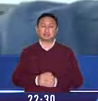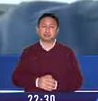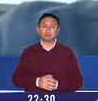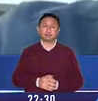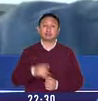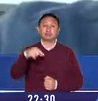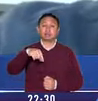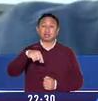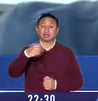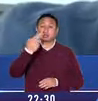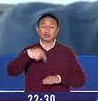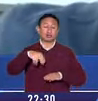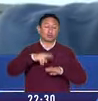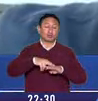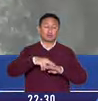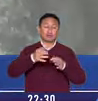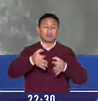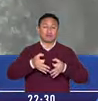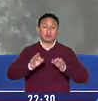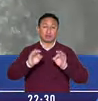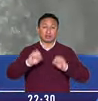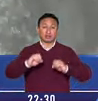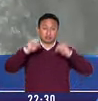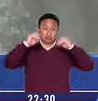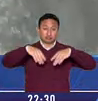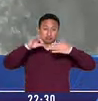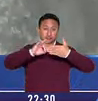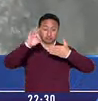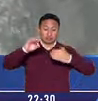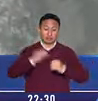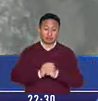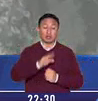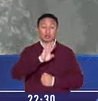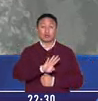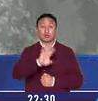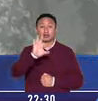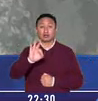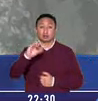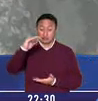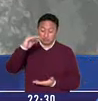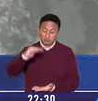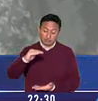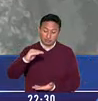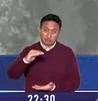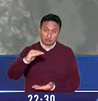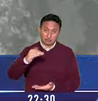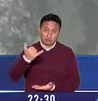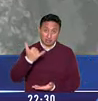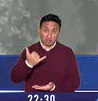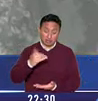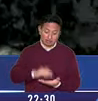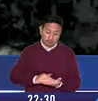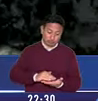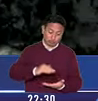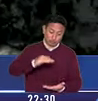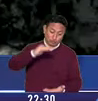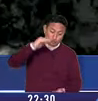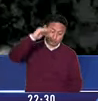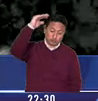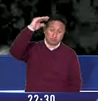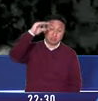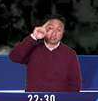espera normalmente para el mes de febrero, es decir, la estadística es de 49.6 milímetros. Y hasta ahora ya tenemos